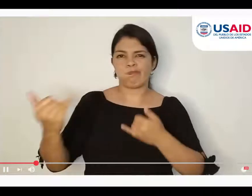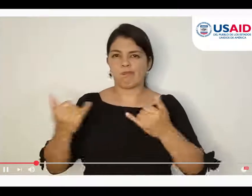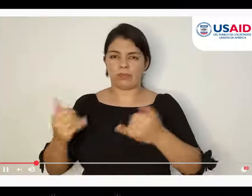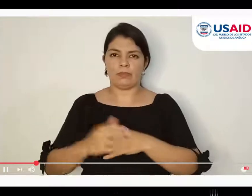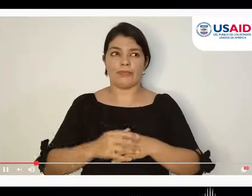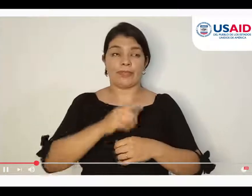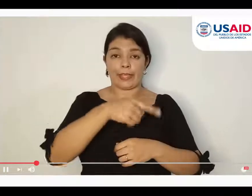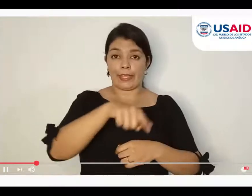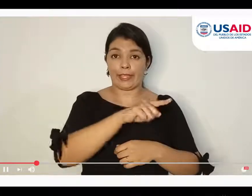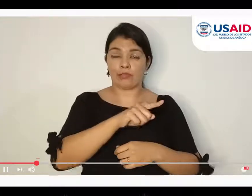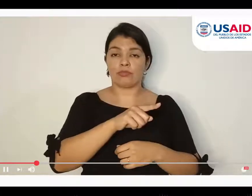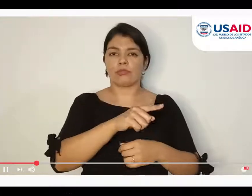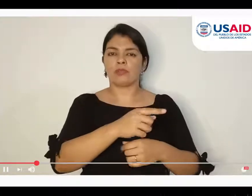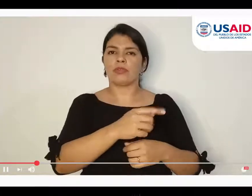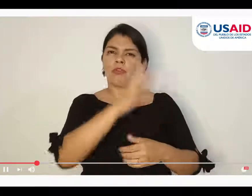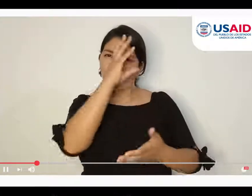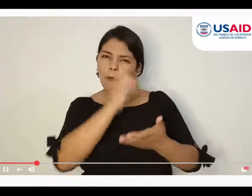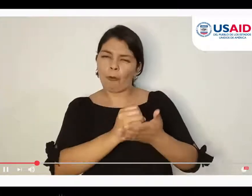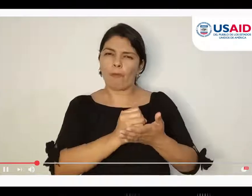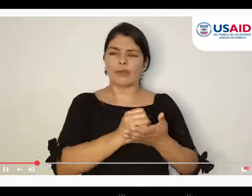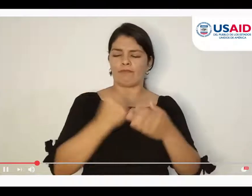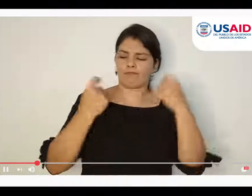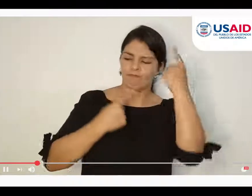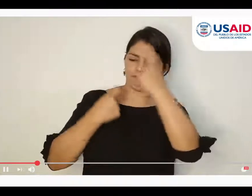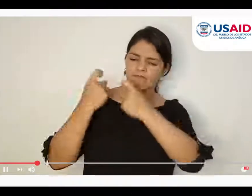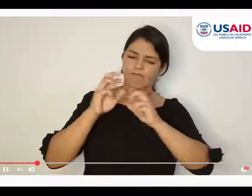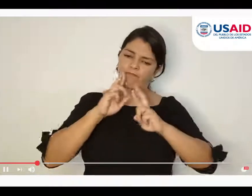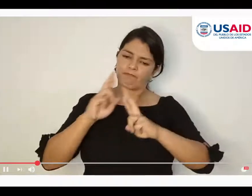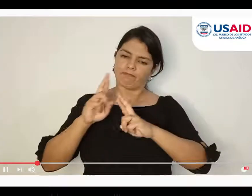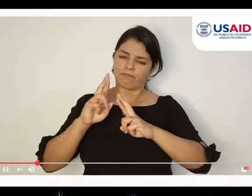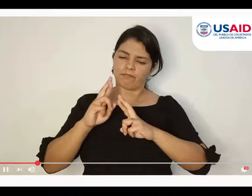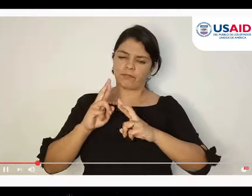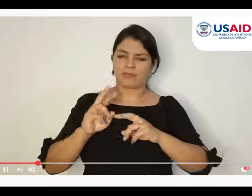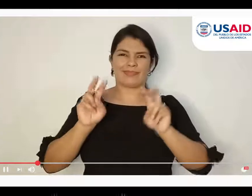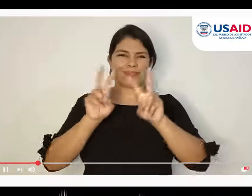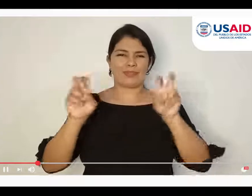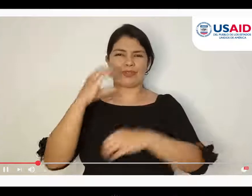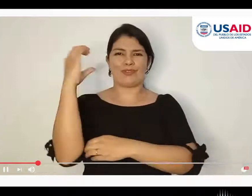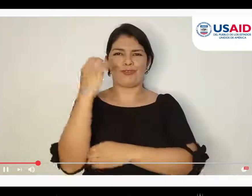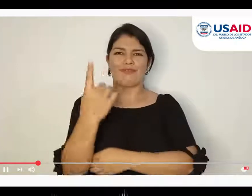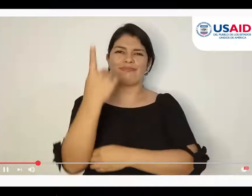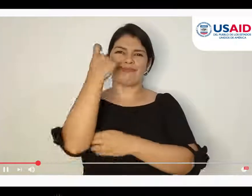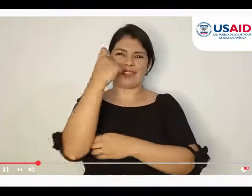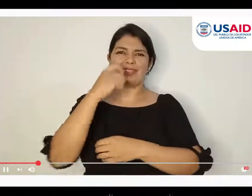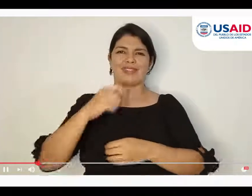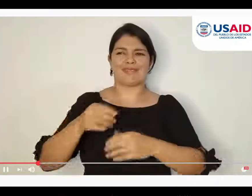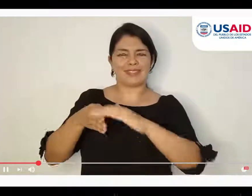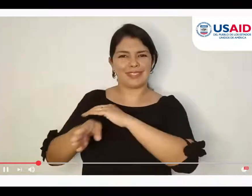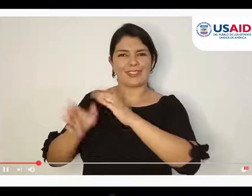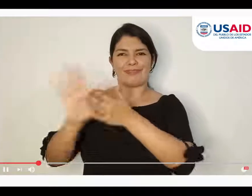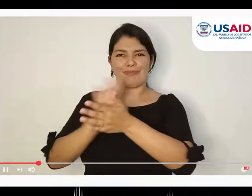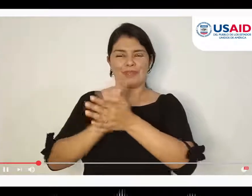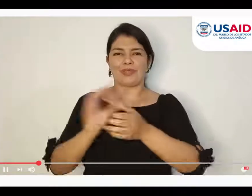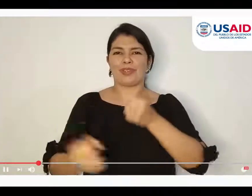nos van a contar un poco cuáles son sus reflexiones frente a los requerimientos que se tienen en el país todavía en materia de